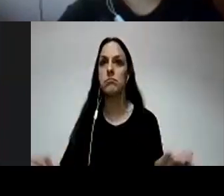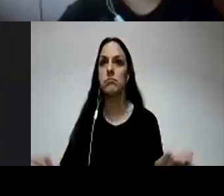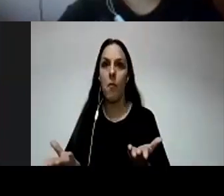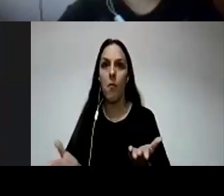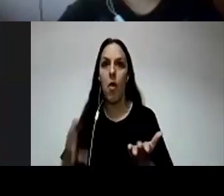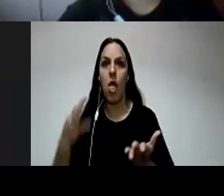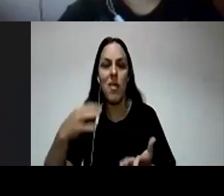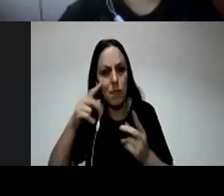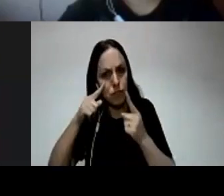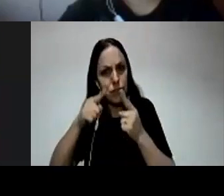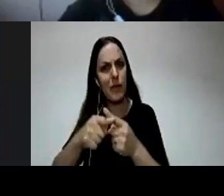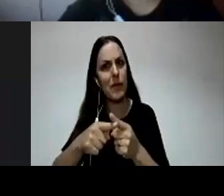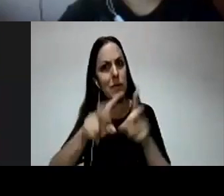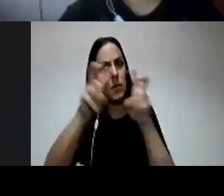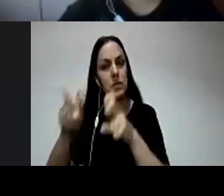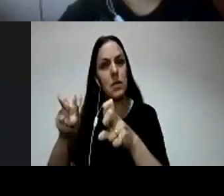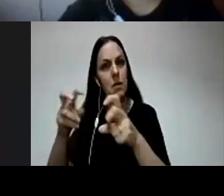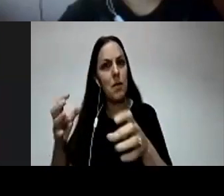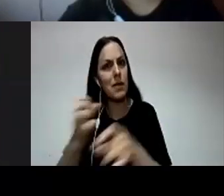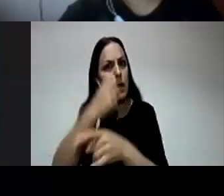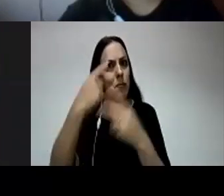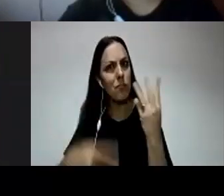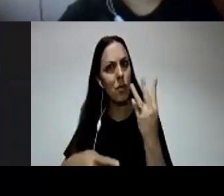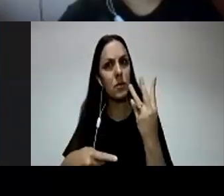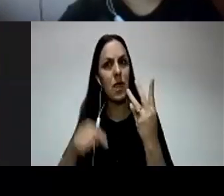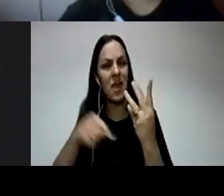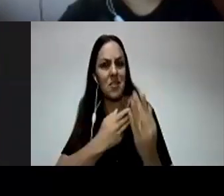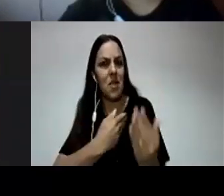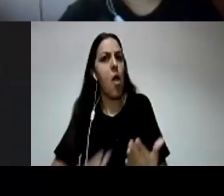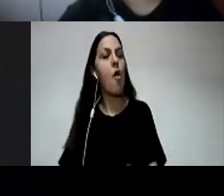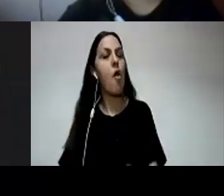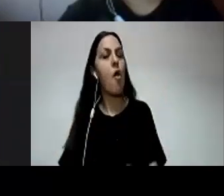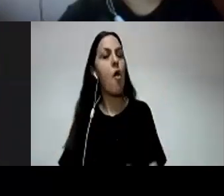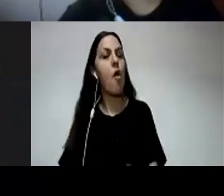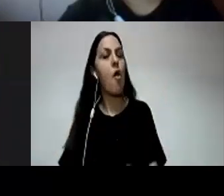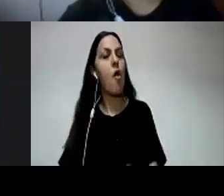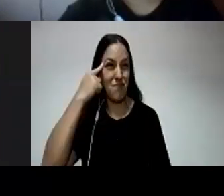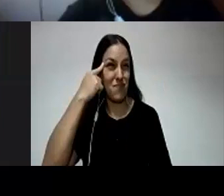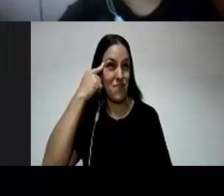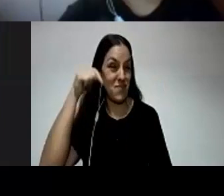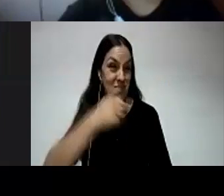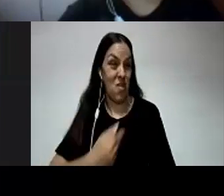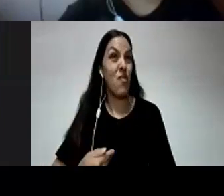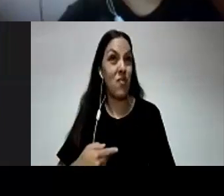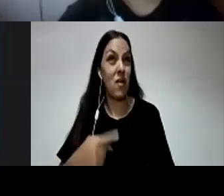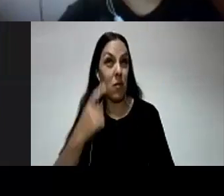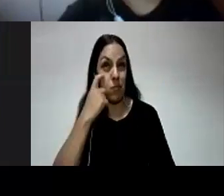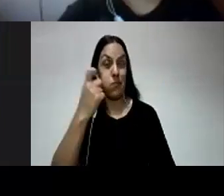del transporte. Creo que este gobierno va a tomar en cuenta estas